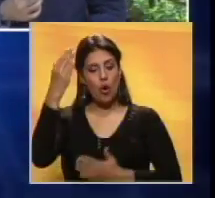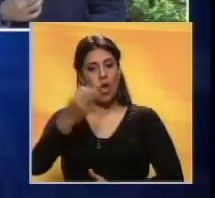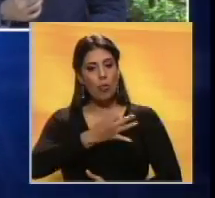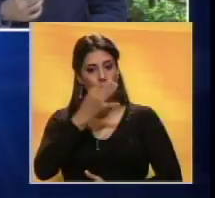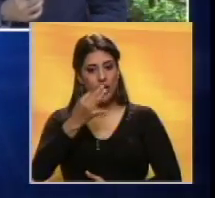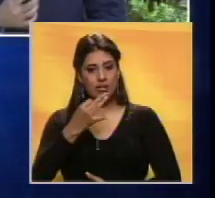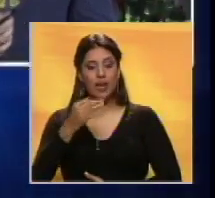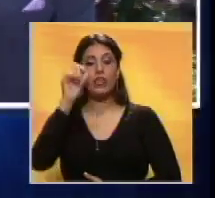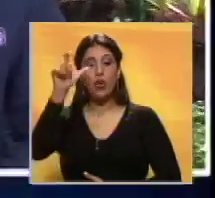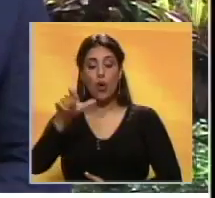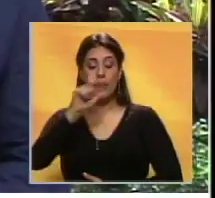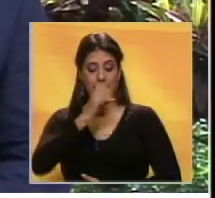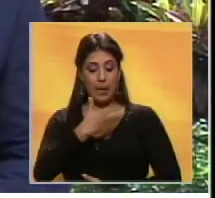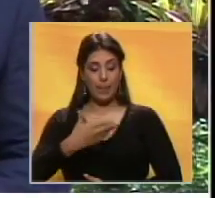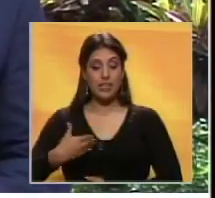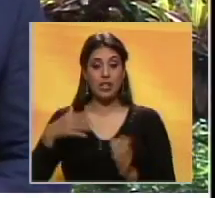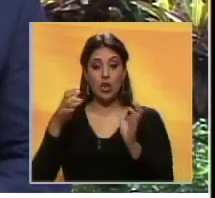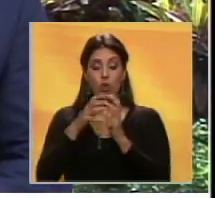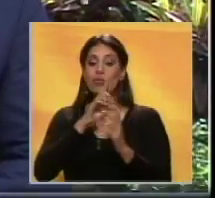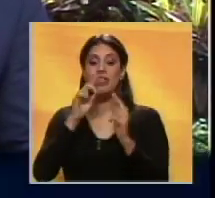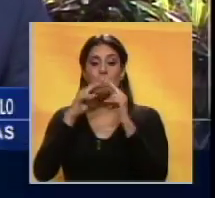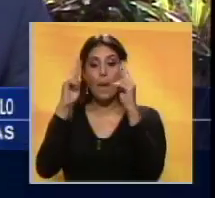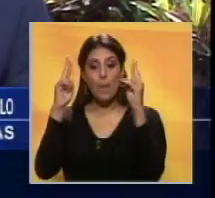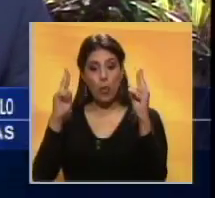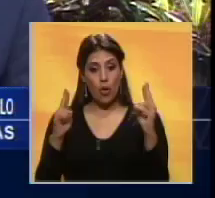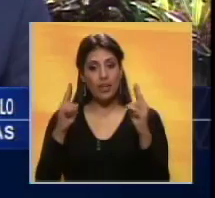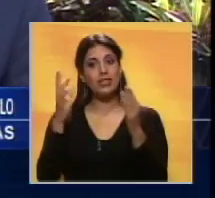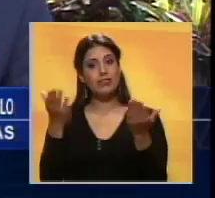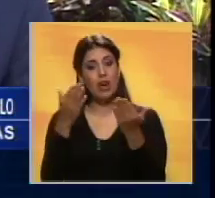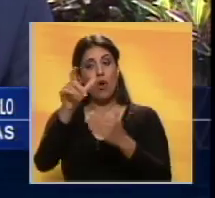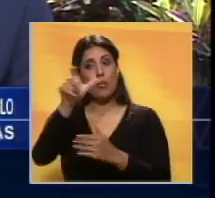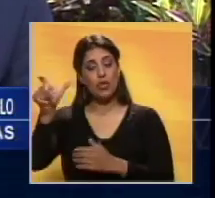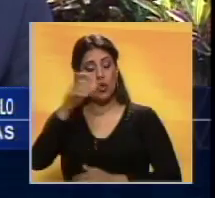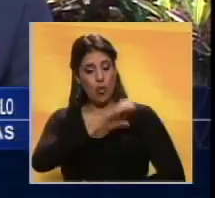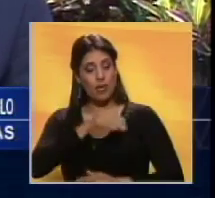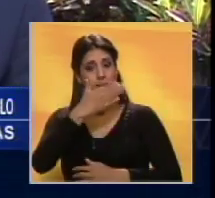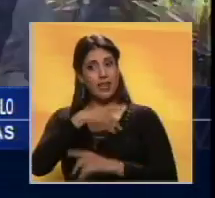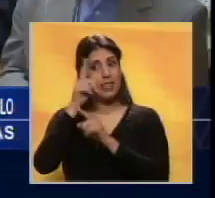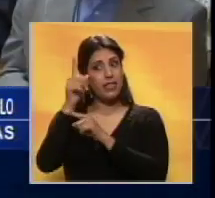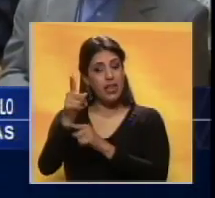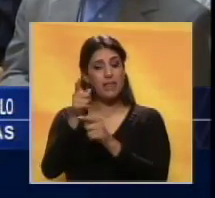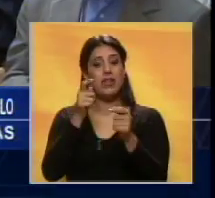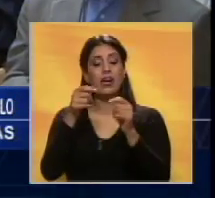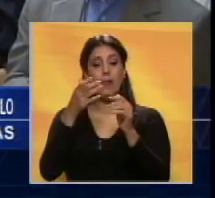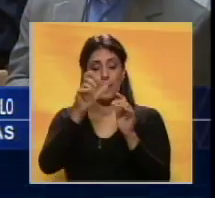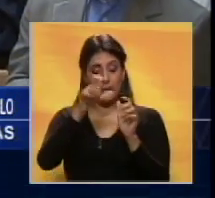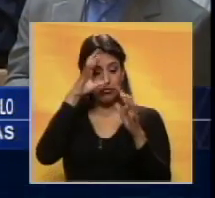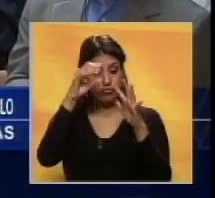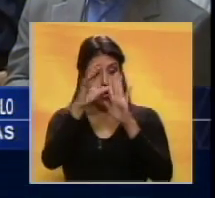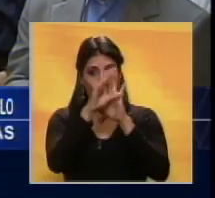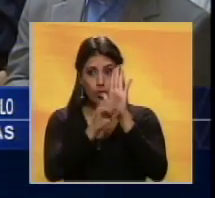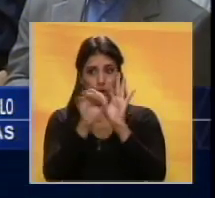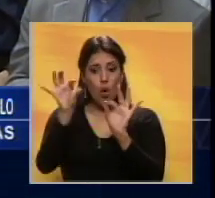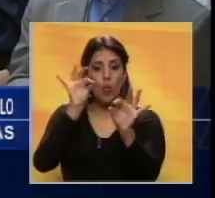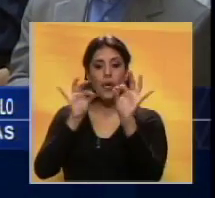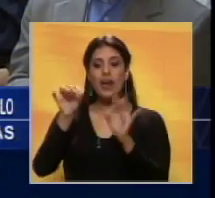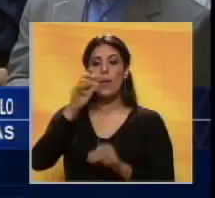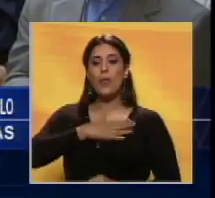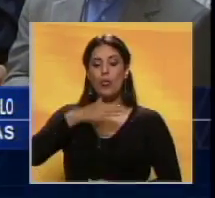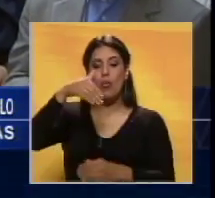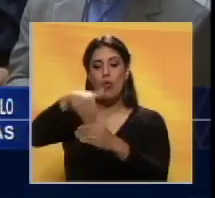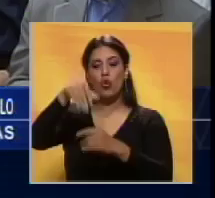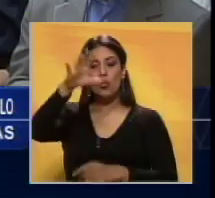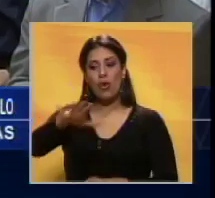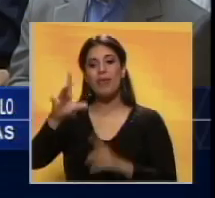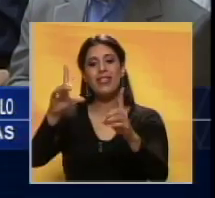buenas tardes. Hiram Gaviria, presidente del partido Puente, exhortó a la Comisión Presidencial a que los constituyentes sean escogidos a través del